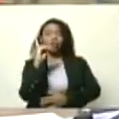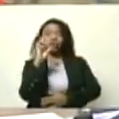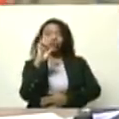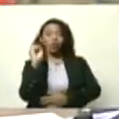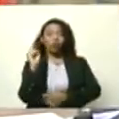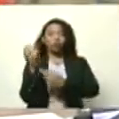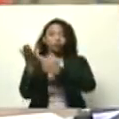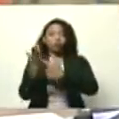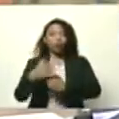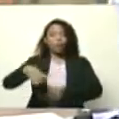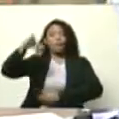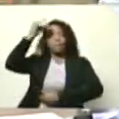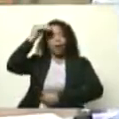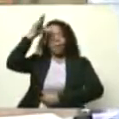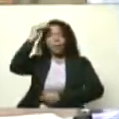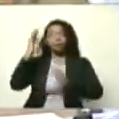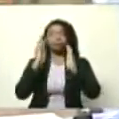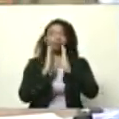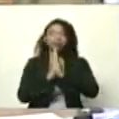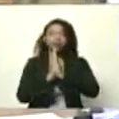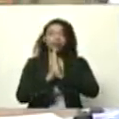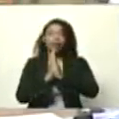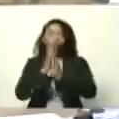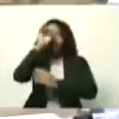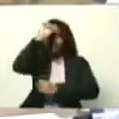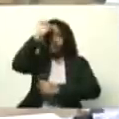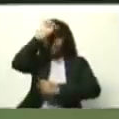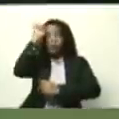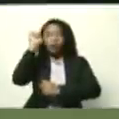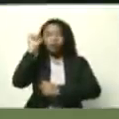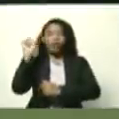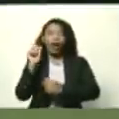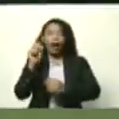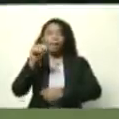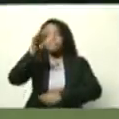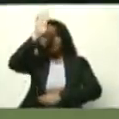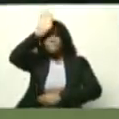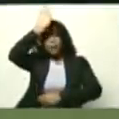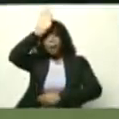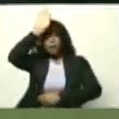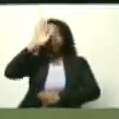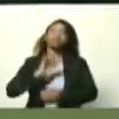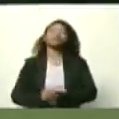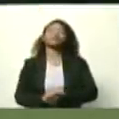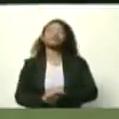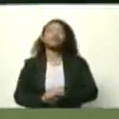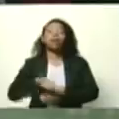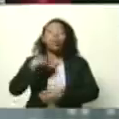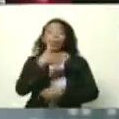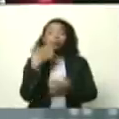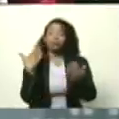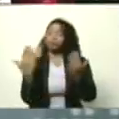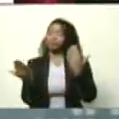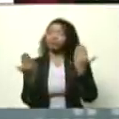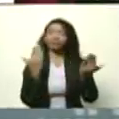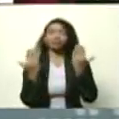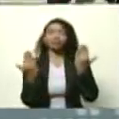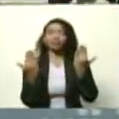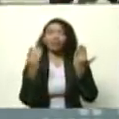misa de Domingo de Resurrección del Papa Francisco. Y cuando comparamos con el